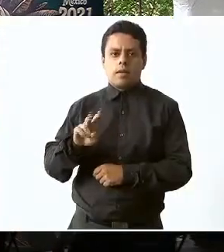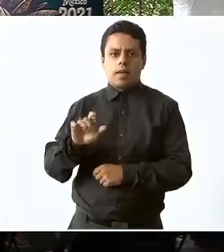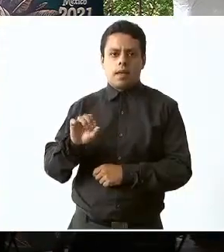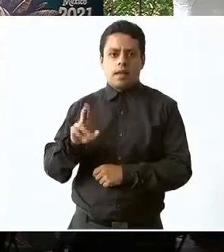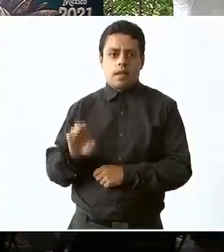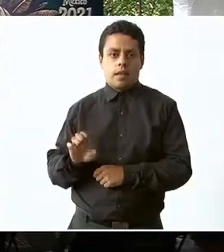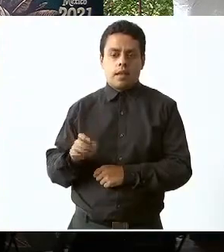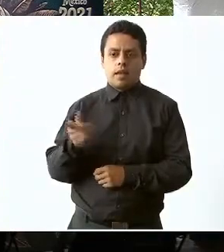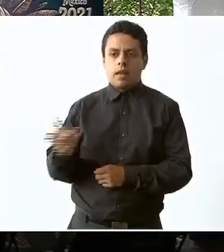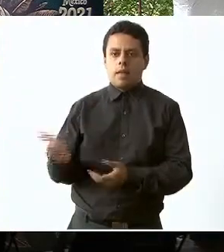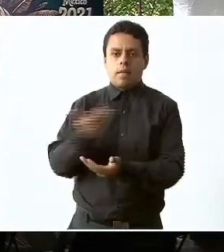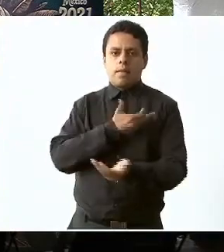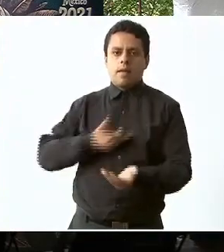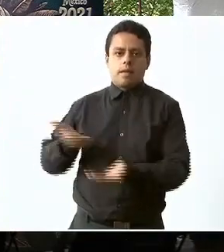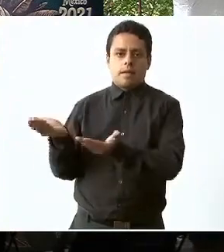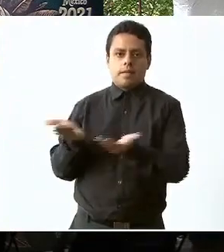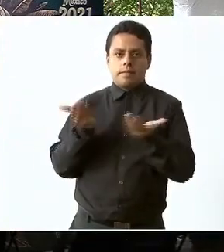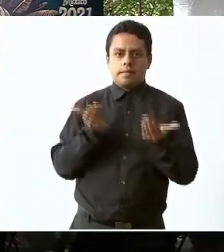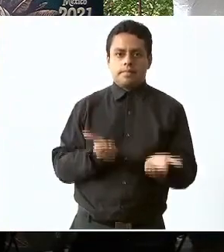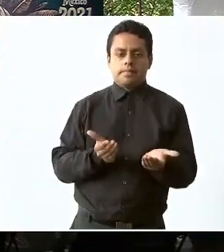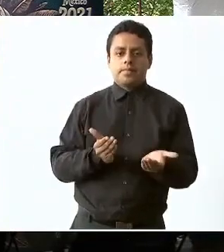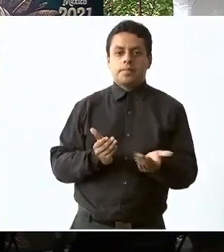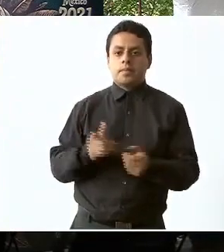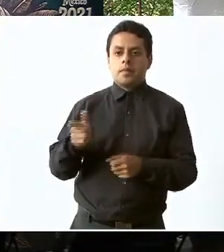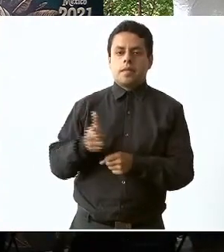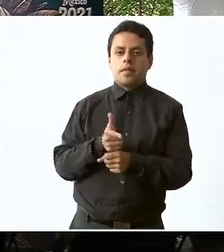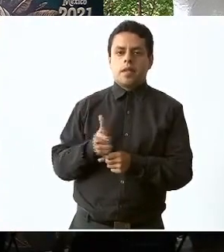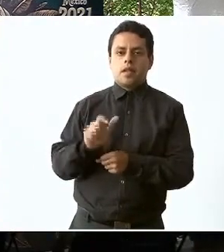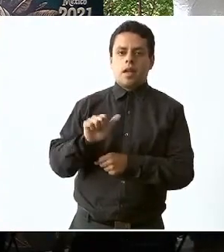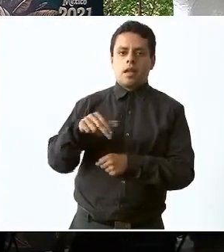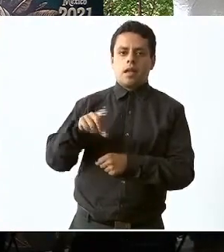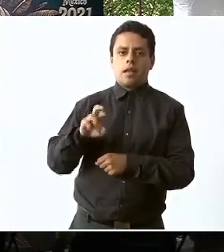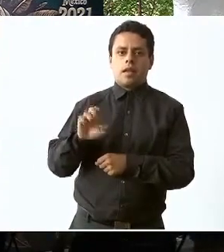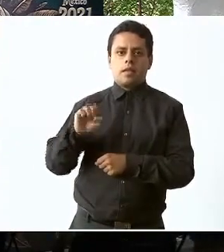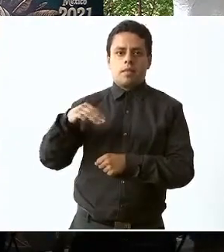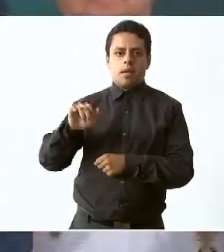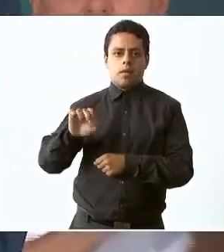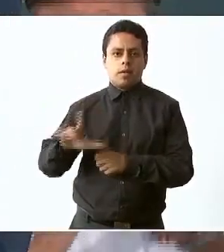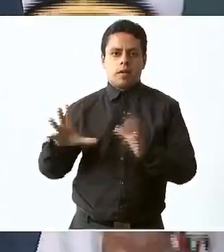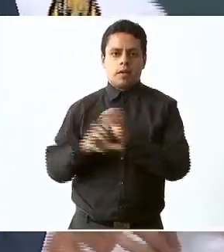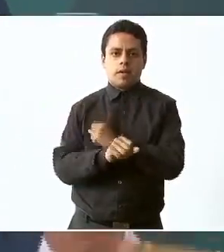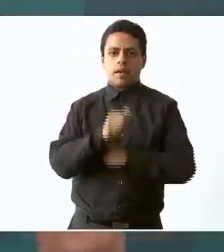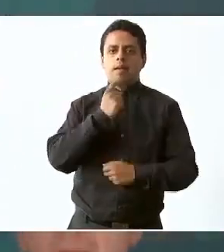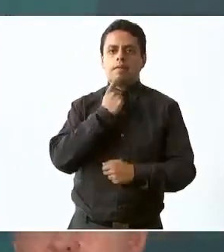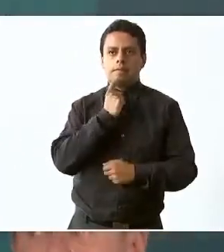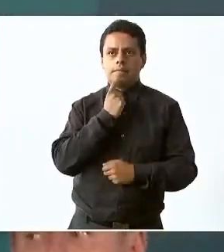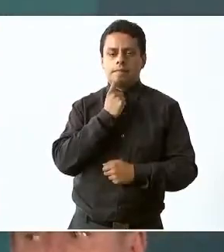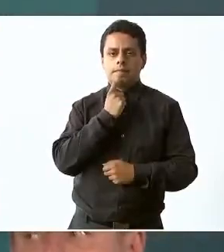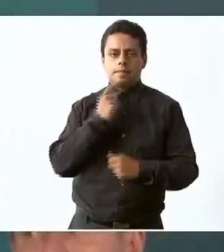Unidos mexicanos, licenciado Andrés Manuel López Obrador.